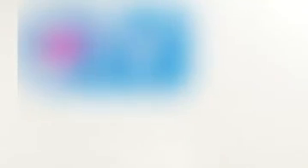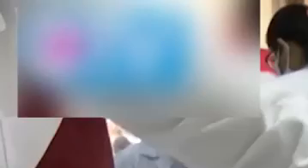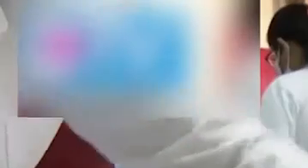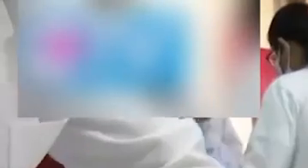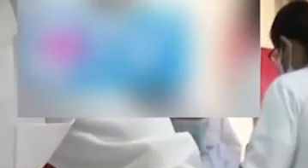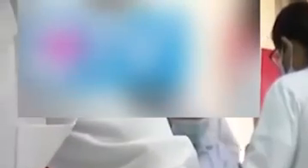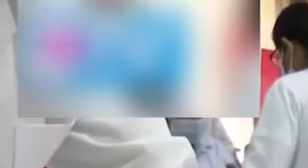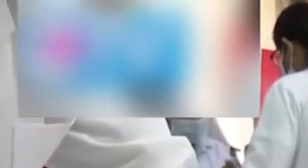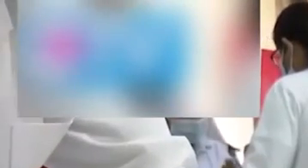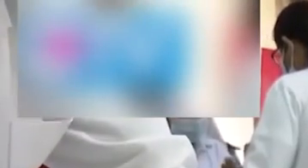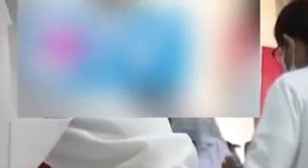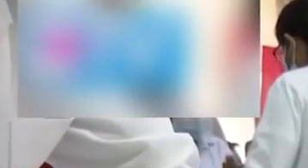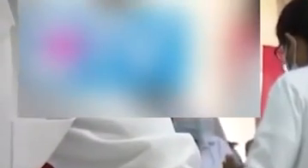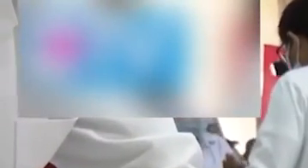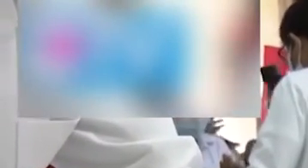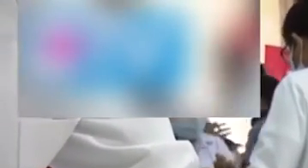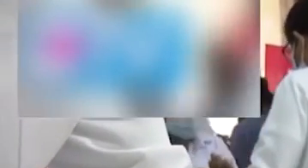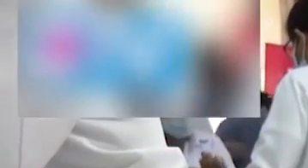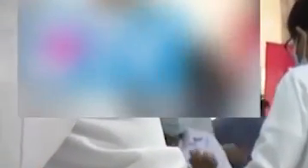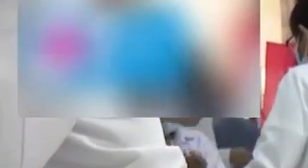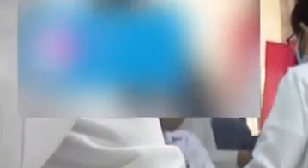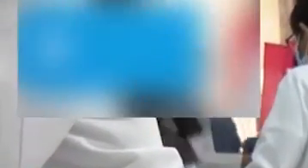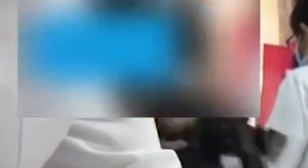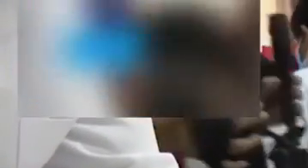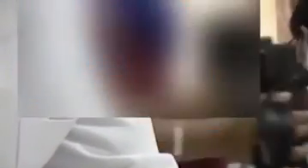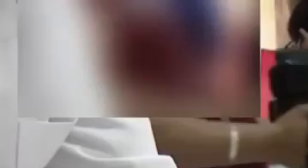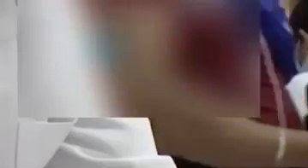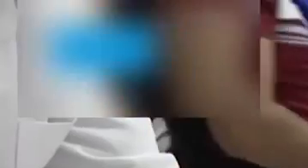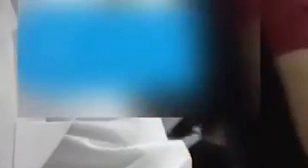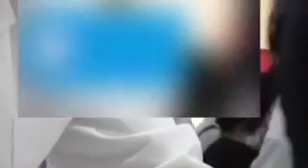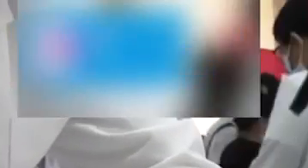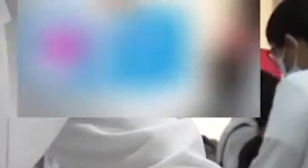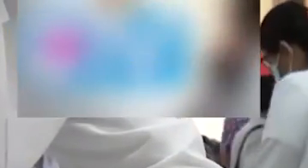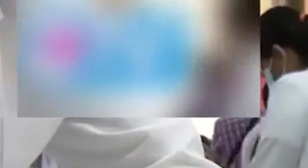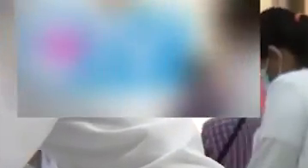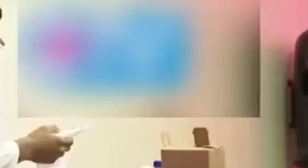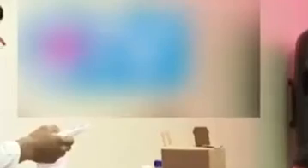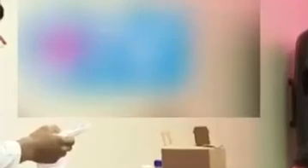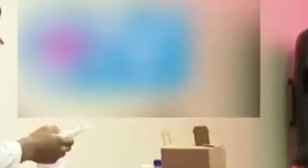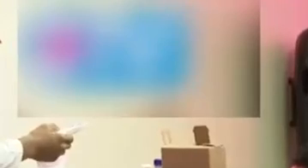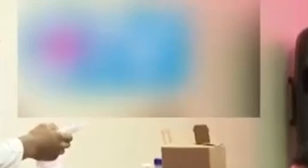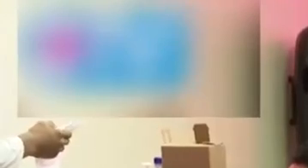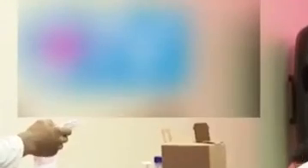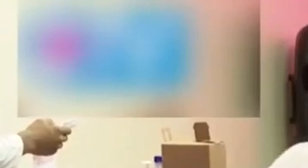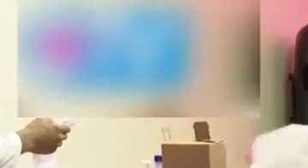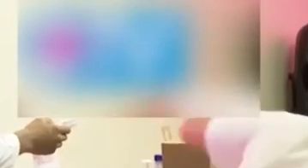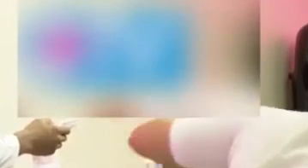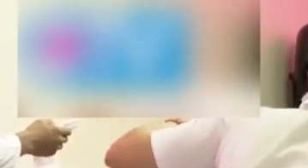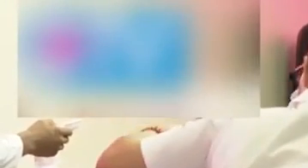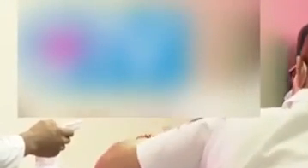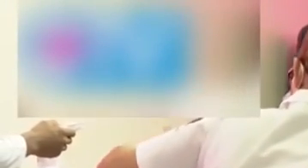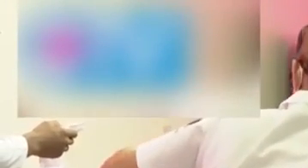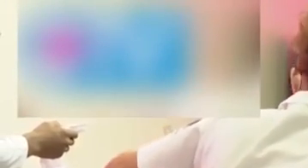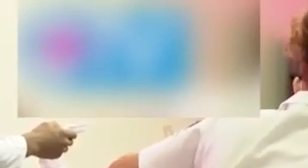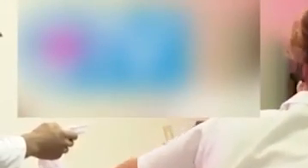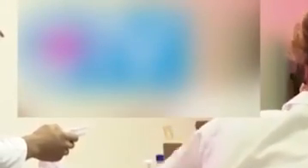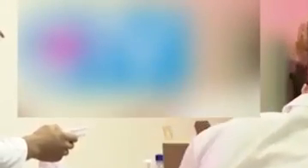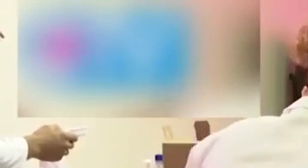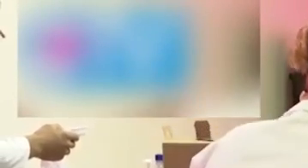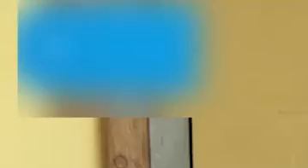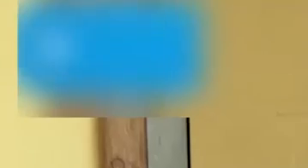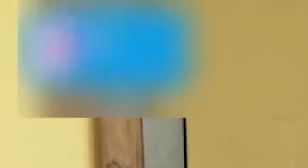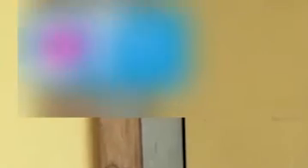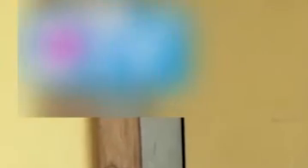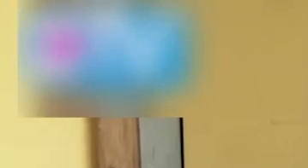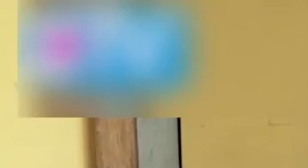dictan nuestras autoridades de salud y las autoridades internacionales. Hay mucho, mucho aviso sobre la